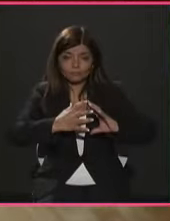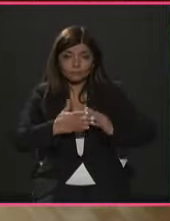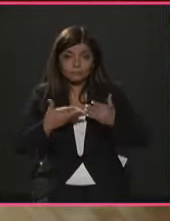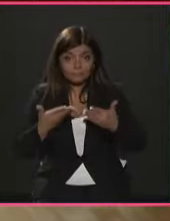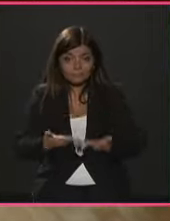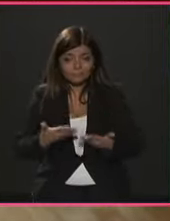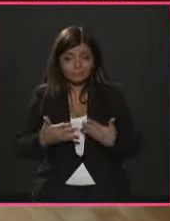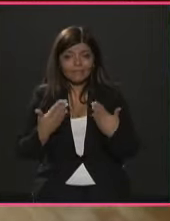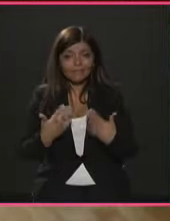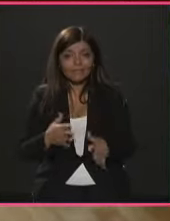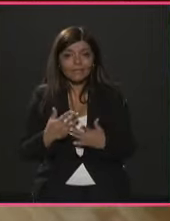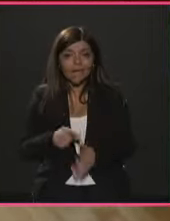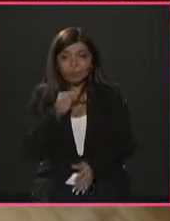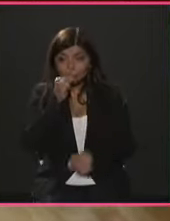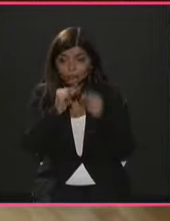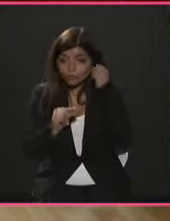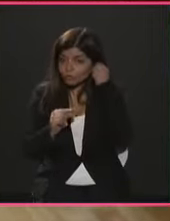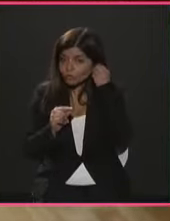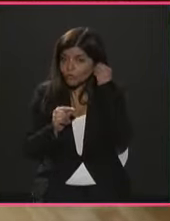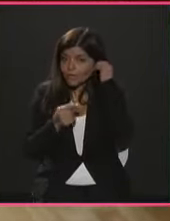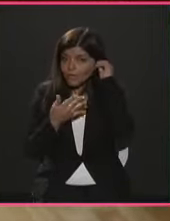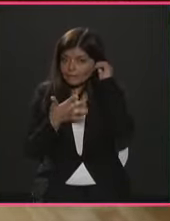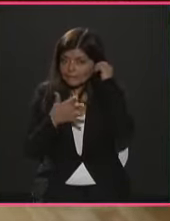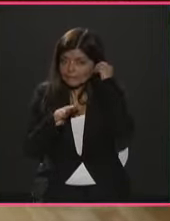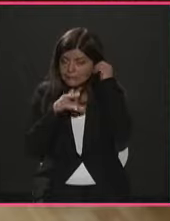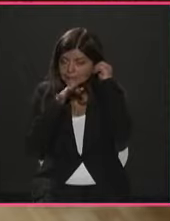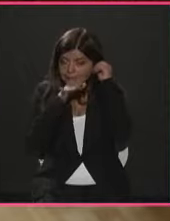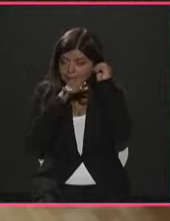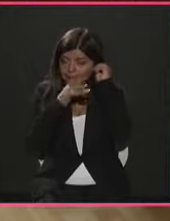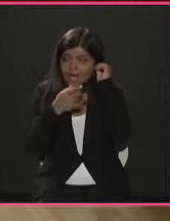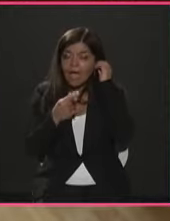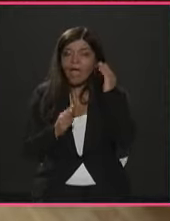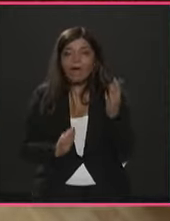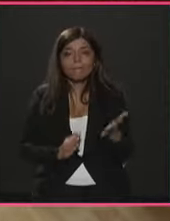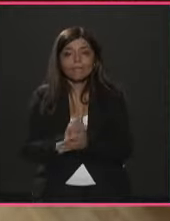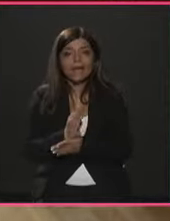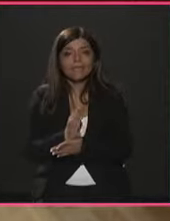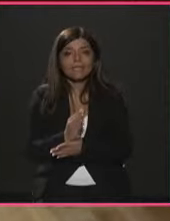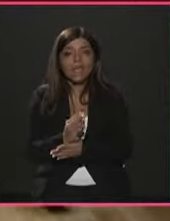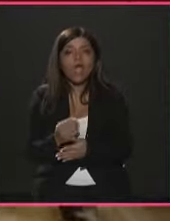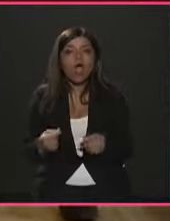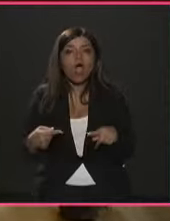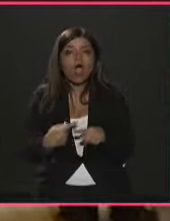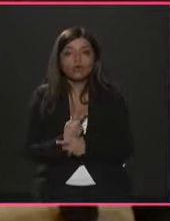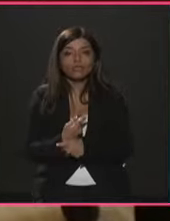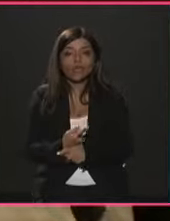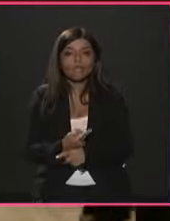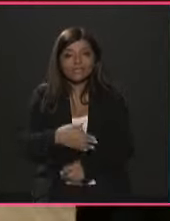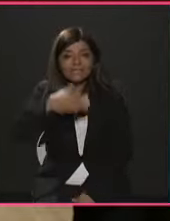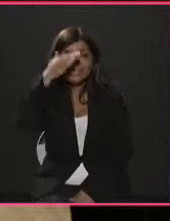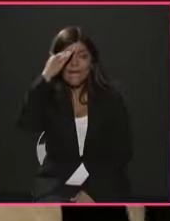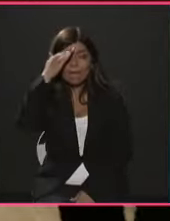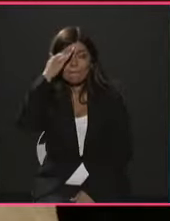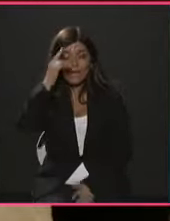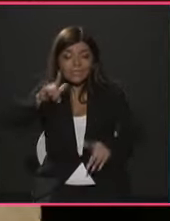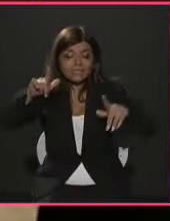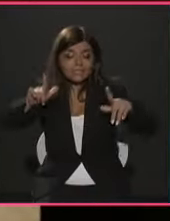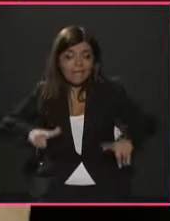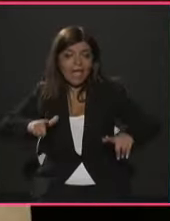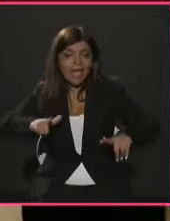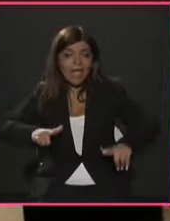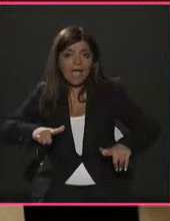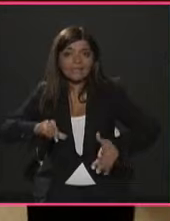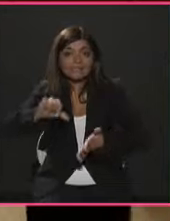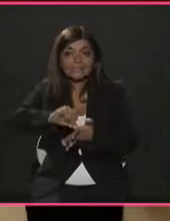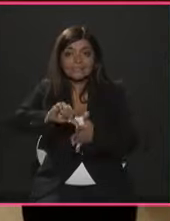ahora ya estamos a solo unos segundos de que comience eh una nueva experiencia dentro en el aula del